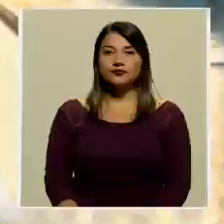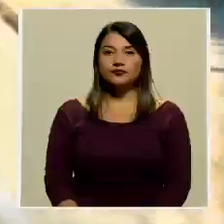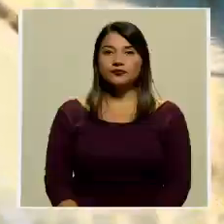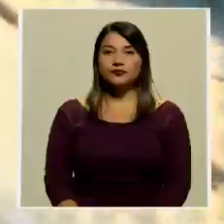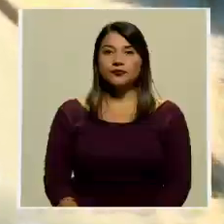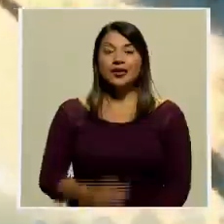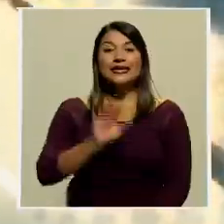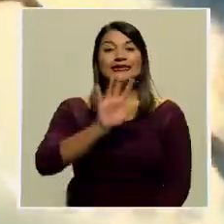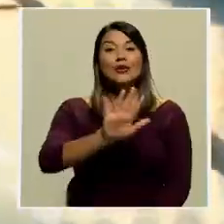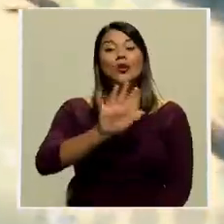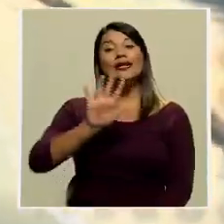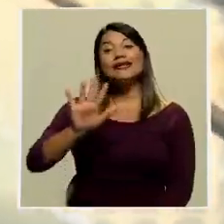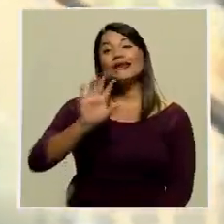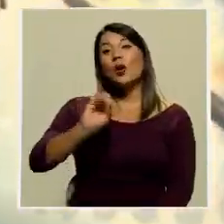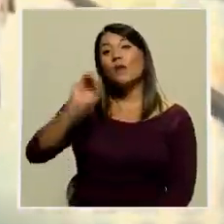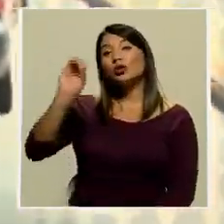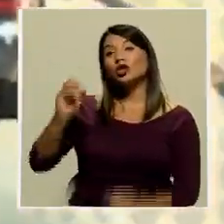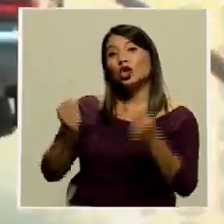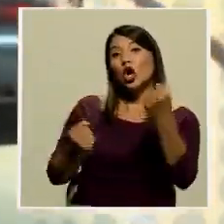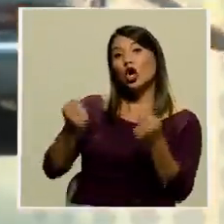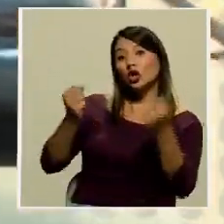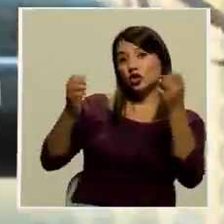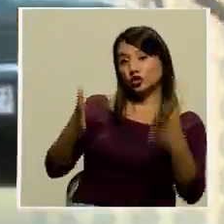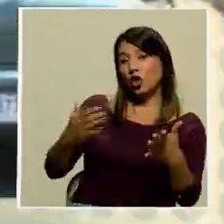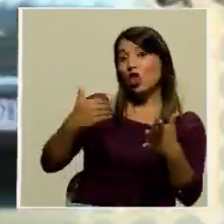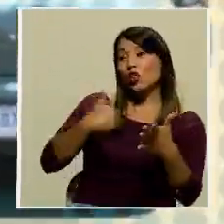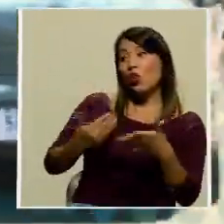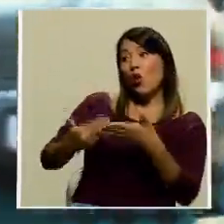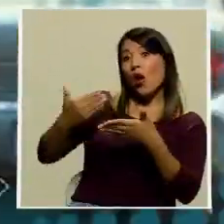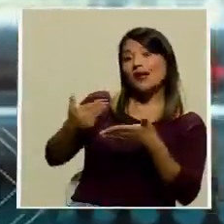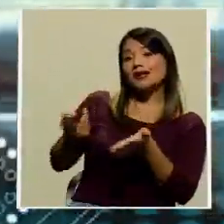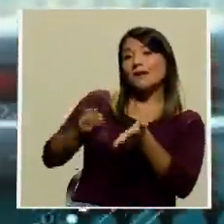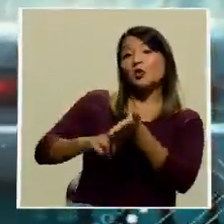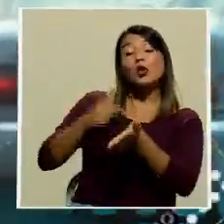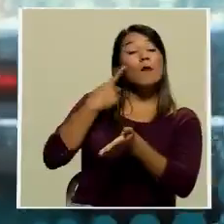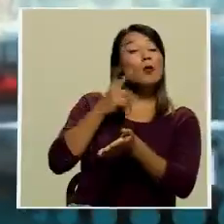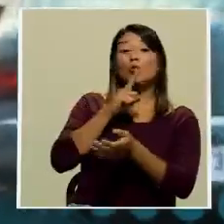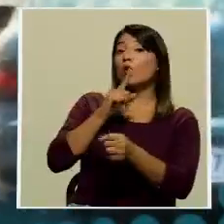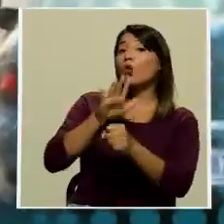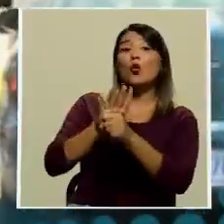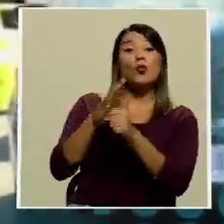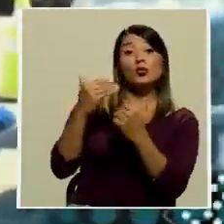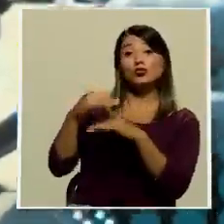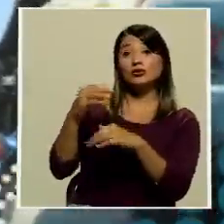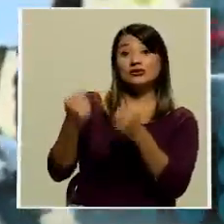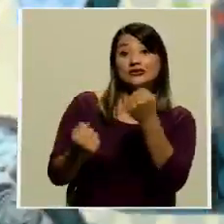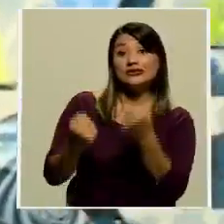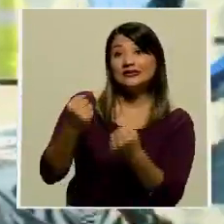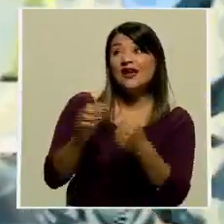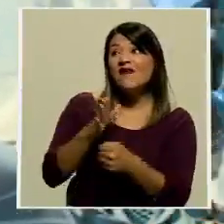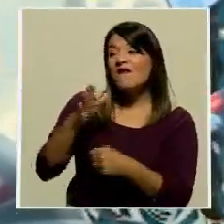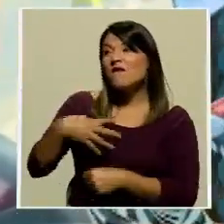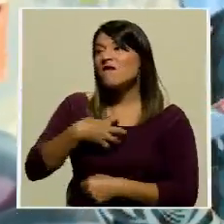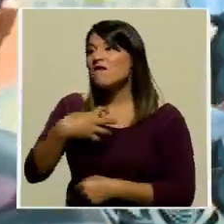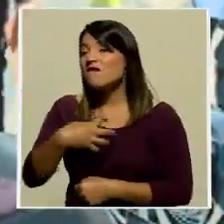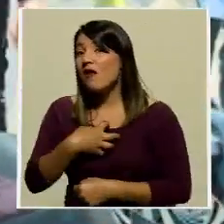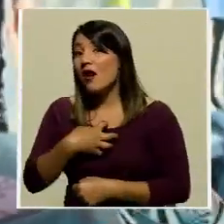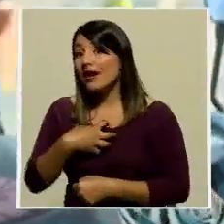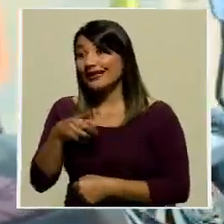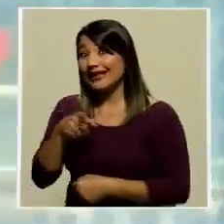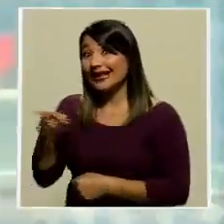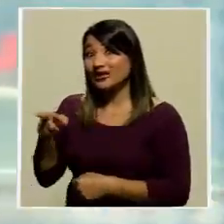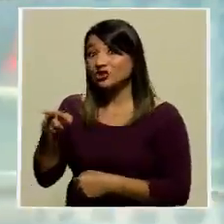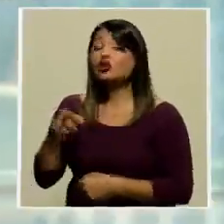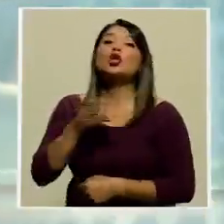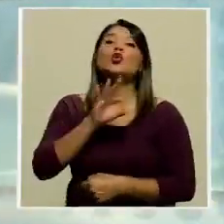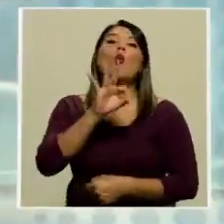Un 55% de los conductores que fueron multados por incumplir la restricción vehicular sanitaria impugnaron el parte. De estos, 9.000